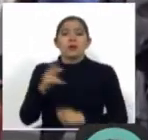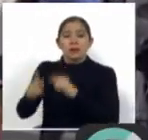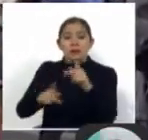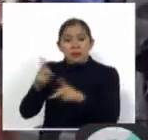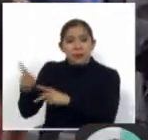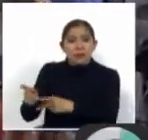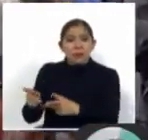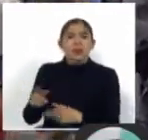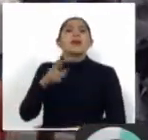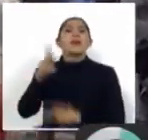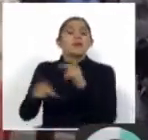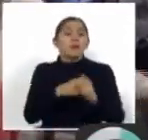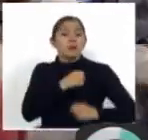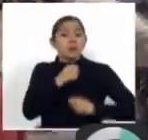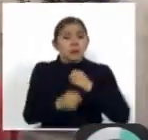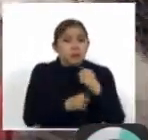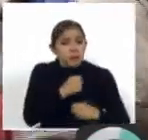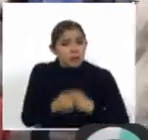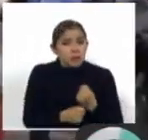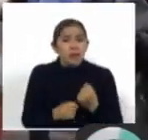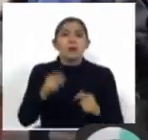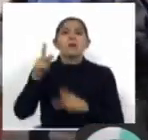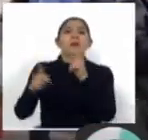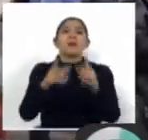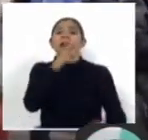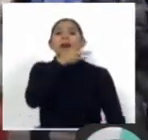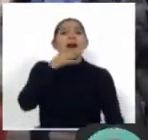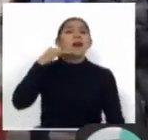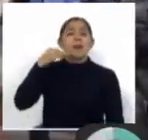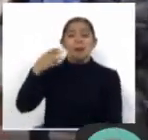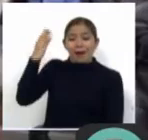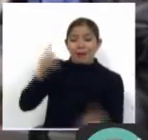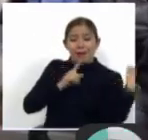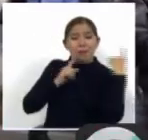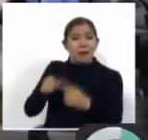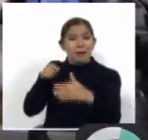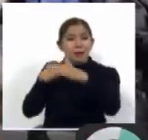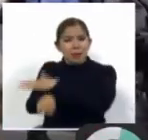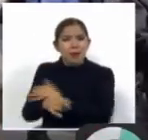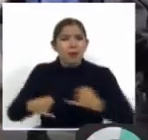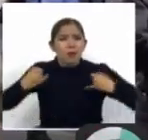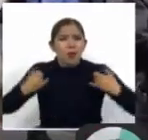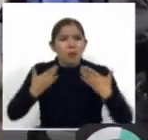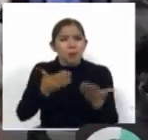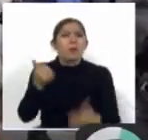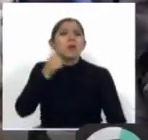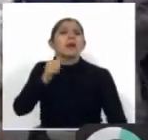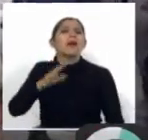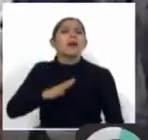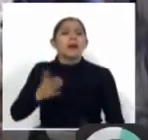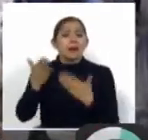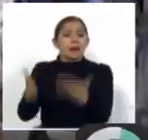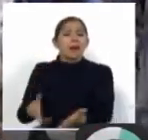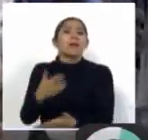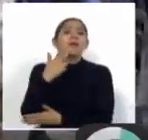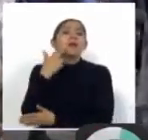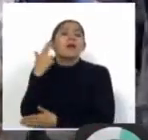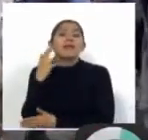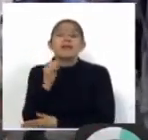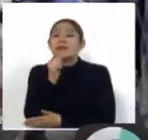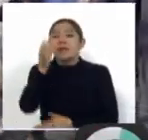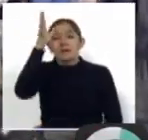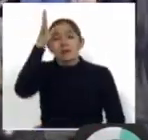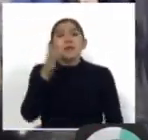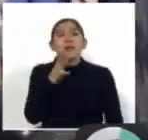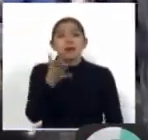gente que ha sufrido, de la gente que Carlos Mesa ha mandado a matar, jóvenes, señoras que han quedado huérfanos, sin sus